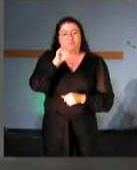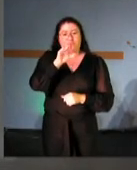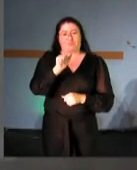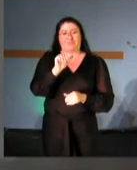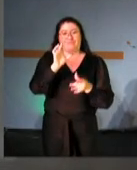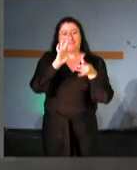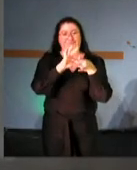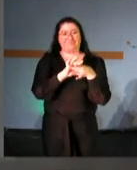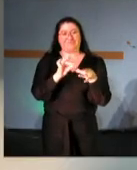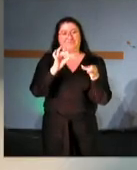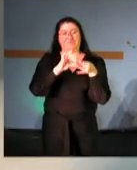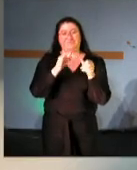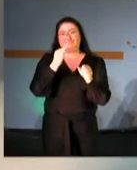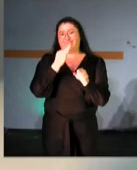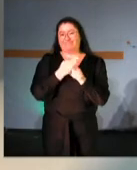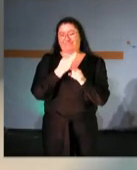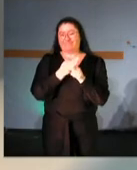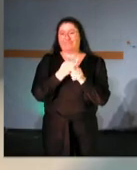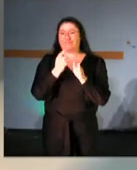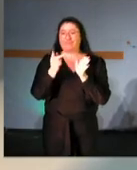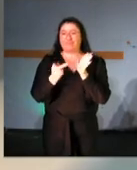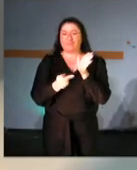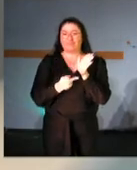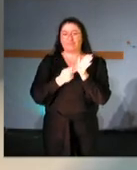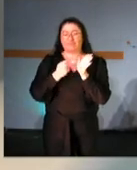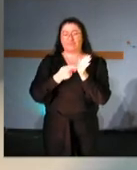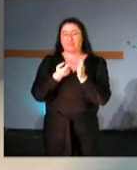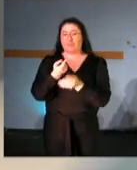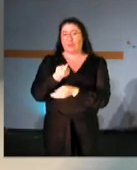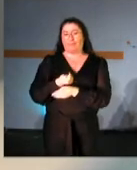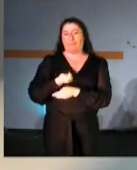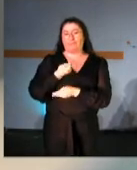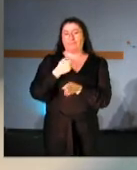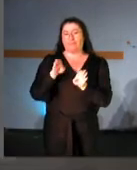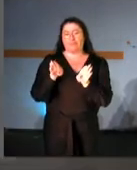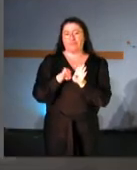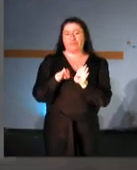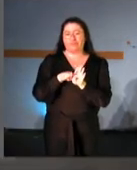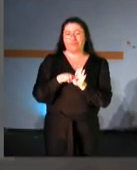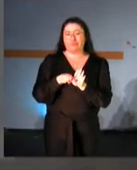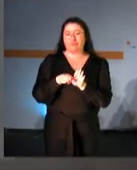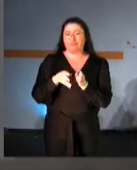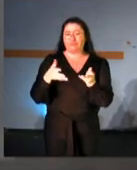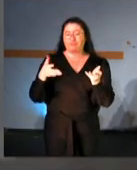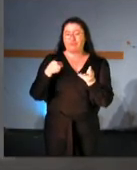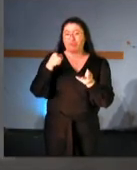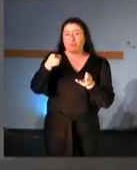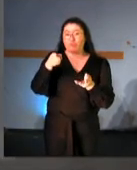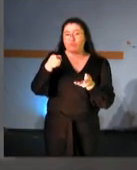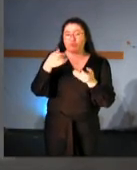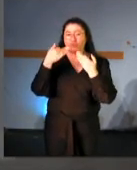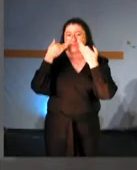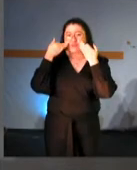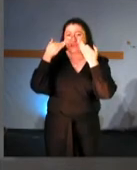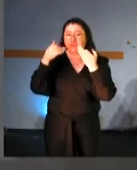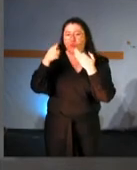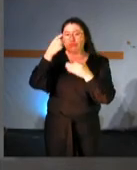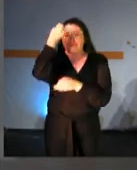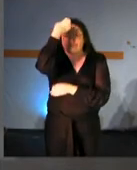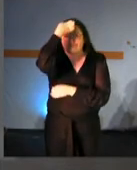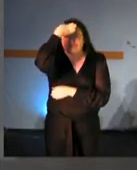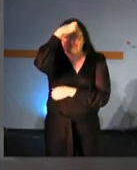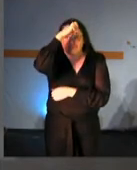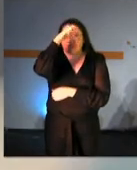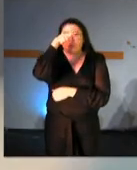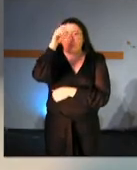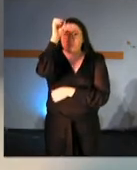mesa, regresando a la primera persona y nos contara cómo fueron esos días para ti, dónde estabas, qué sentiste, para